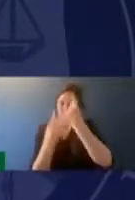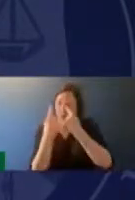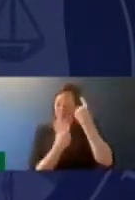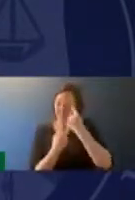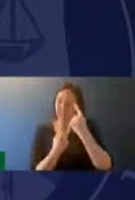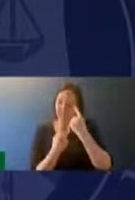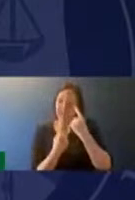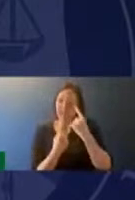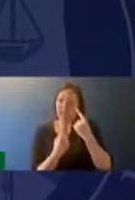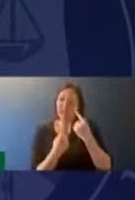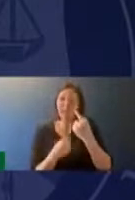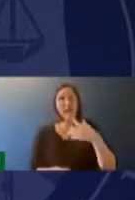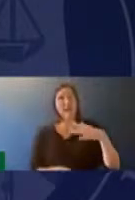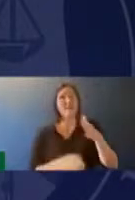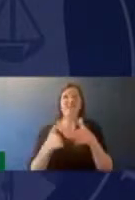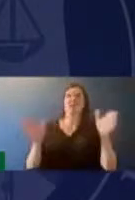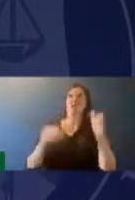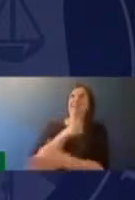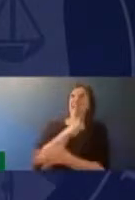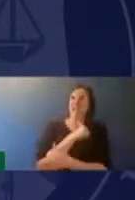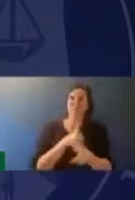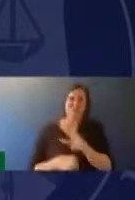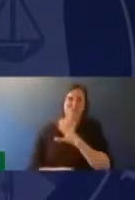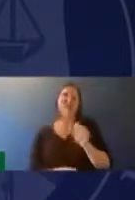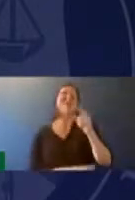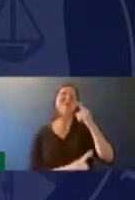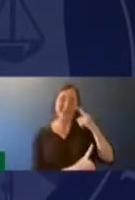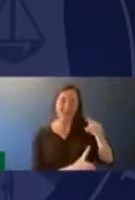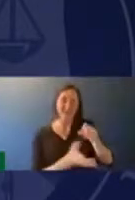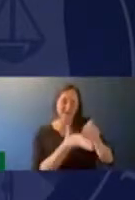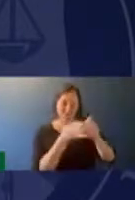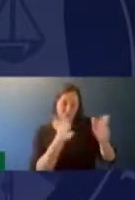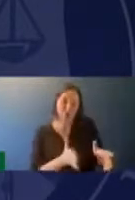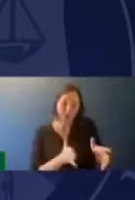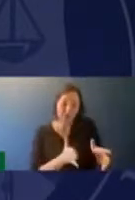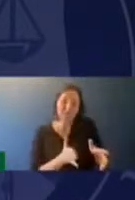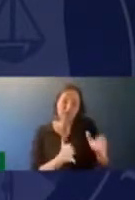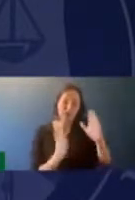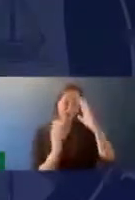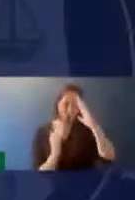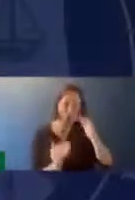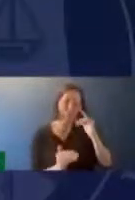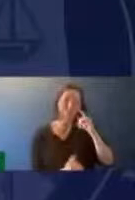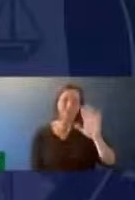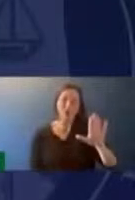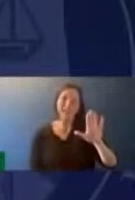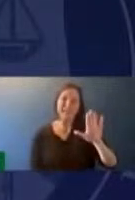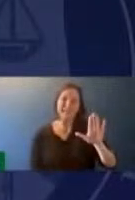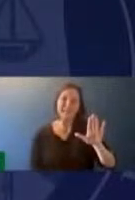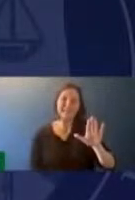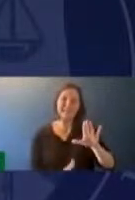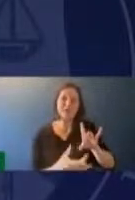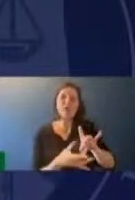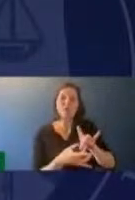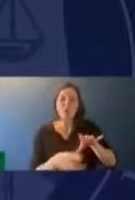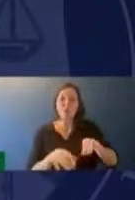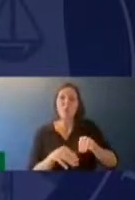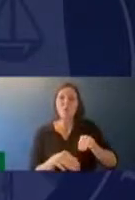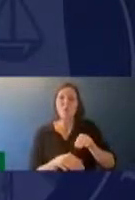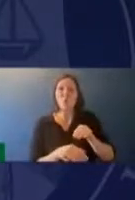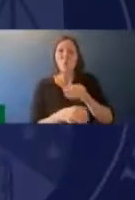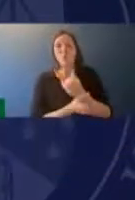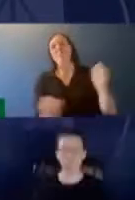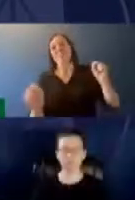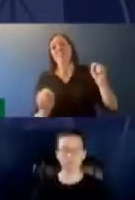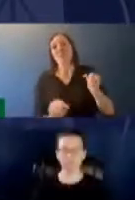en otros países para no solo depender de unos cuantos países como podría ser en este caso China. Dice también